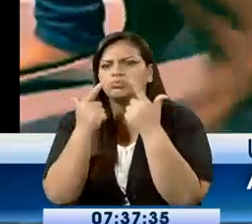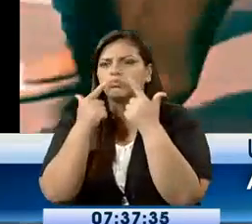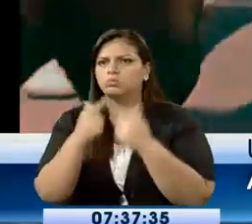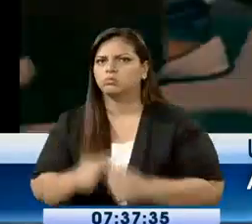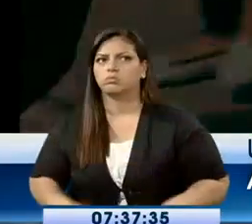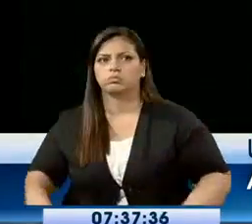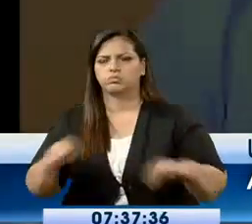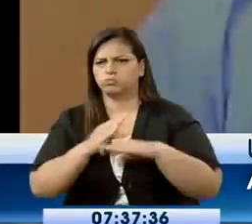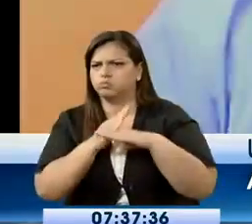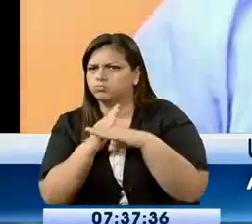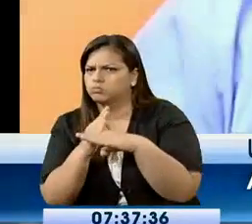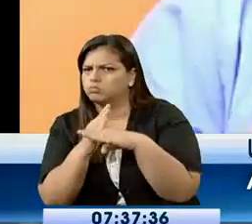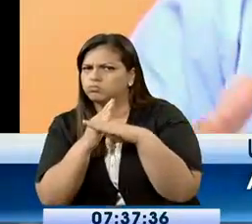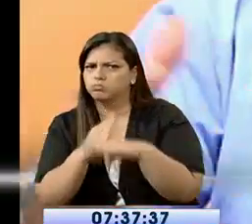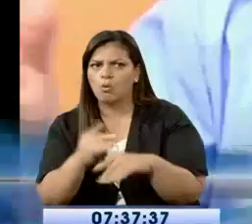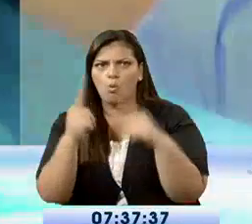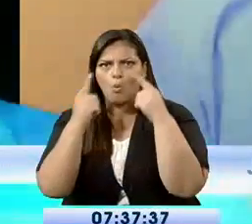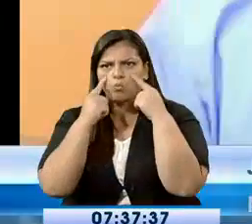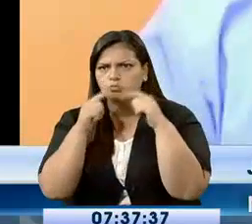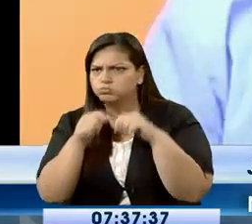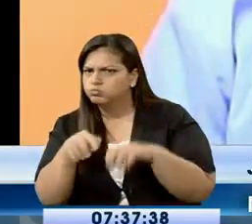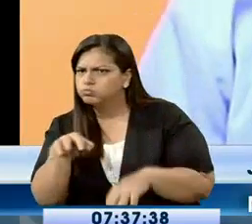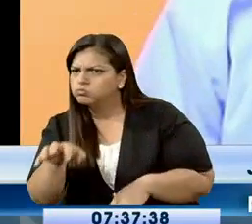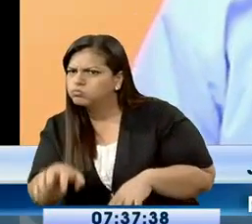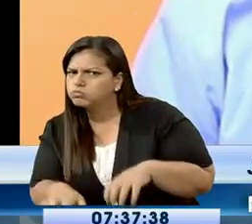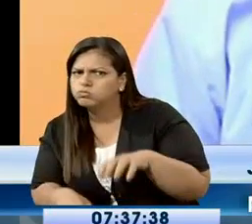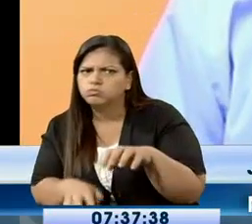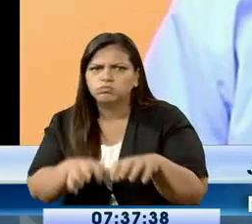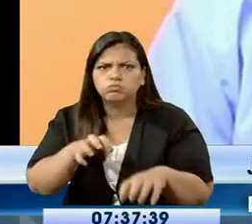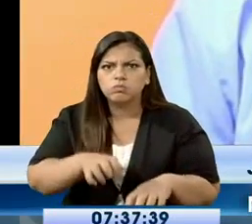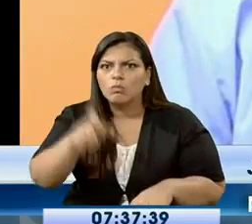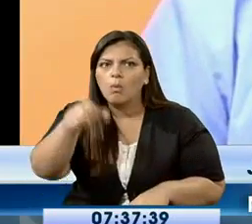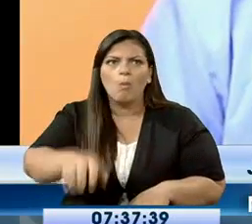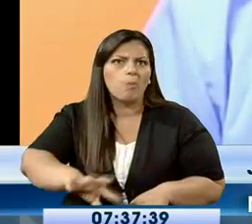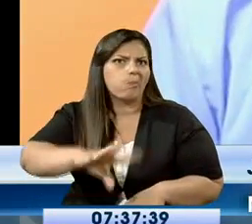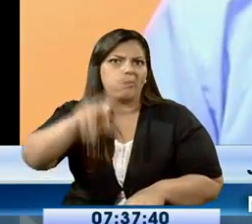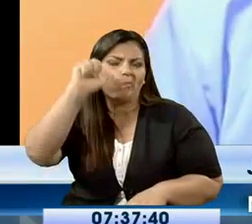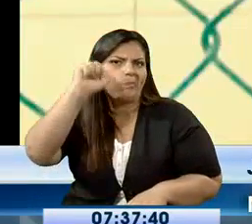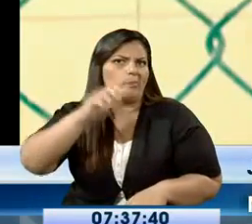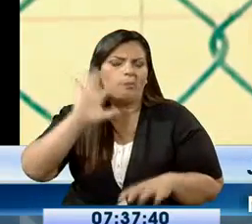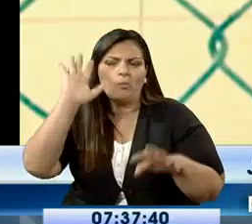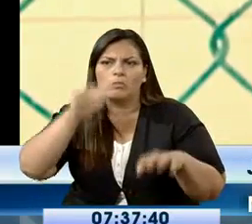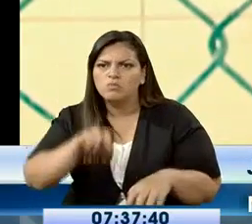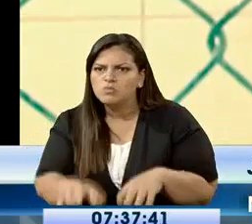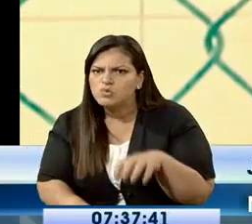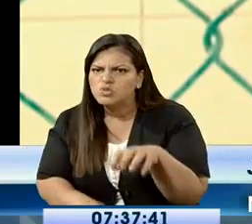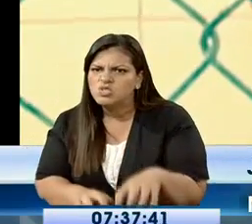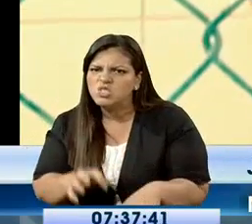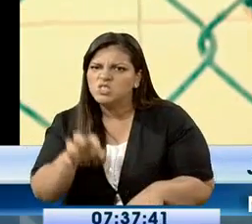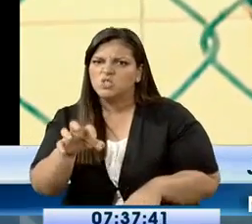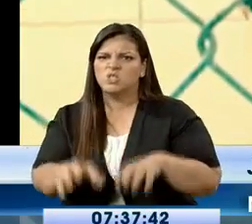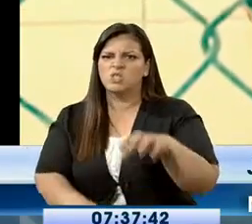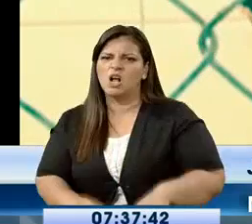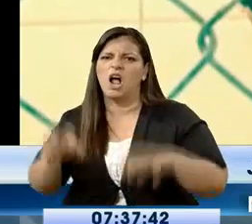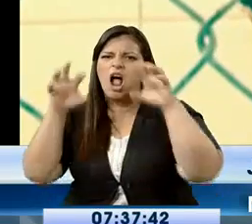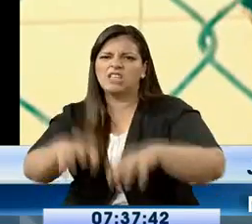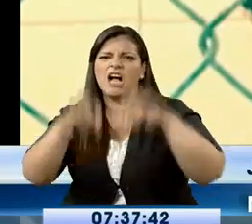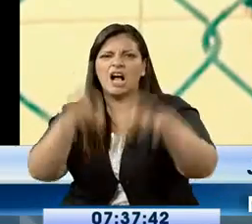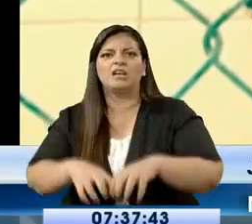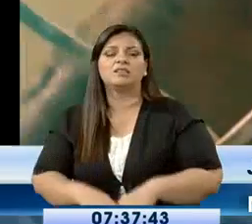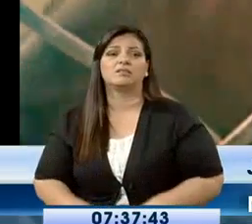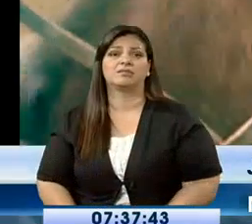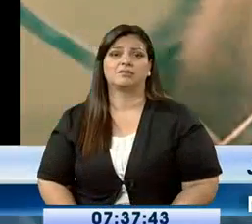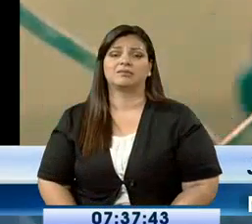de primera alerta frente a la posibilidad de que malhechores puedan ingresar a su casa. Sin duda alguna tenemos razas que son predisponentes a